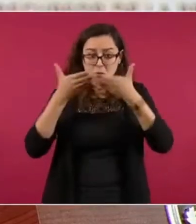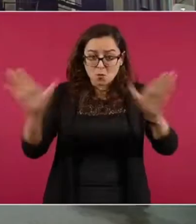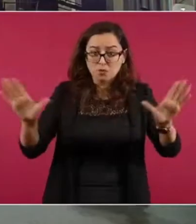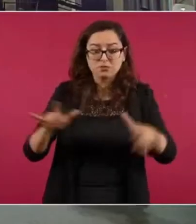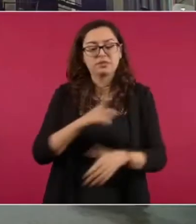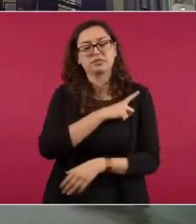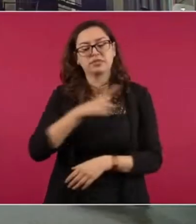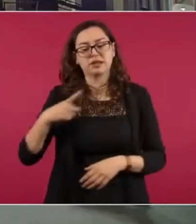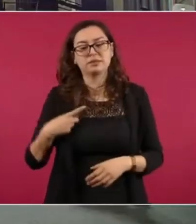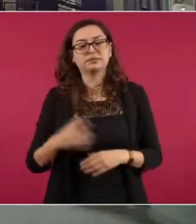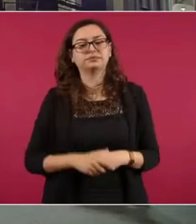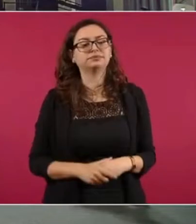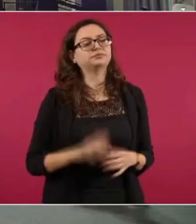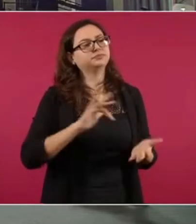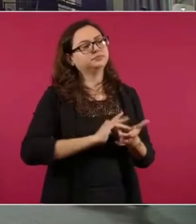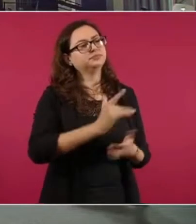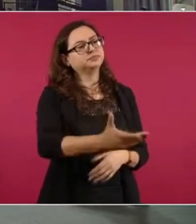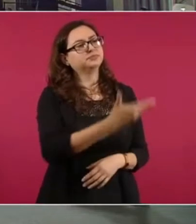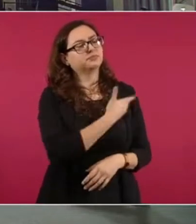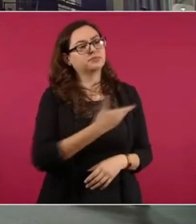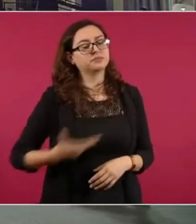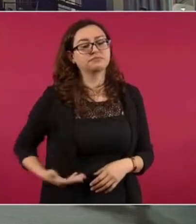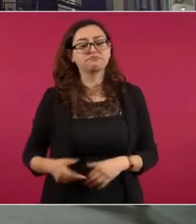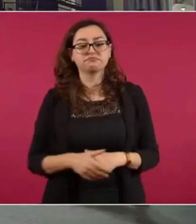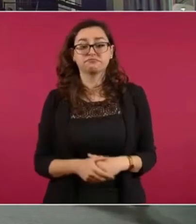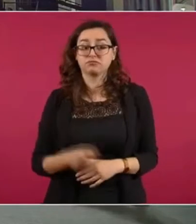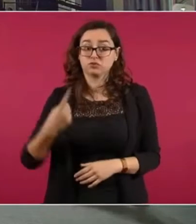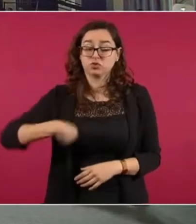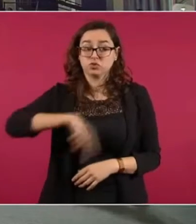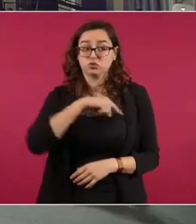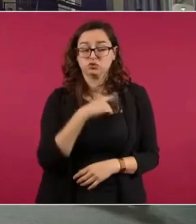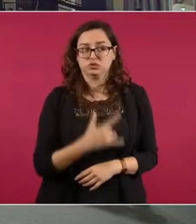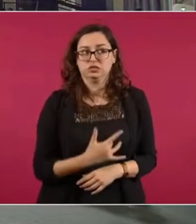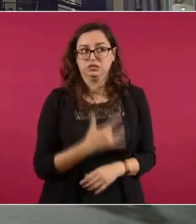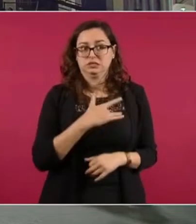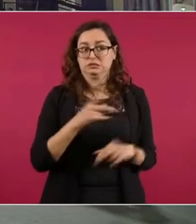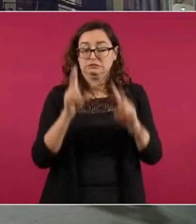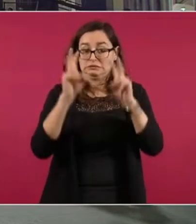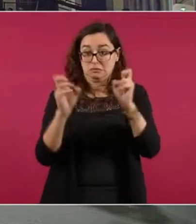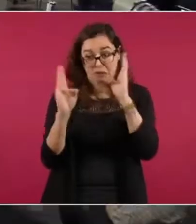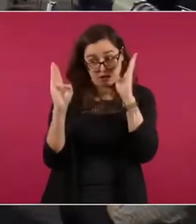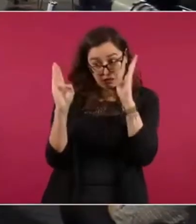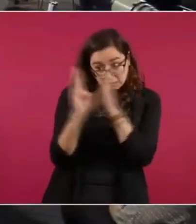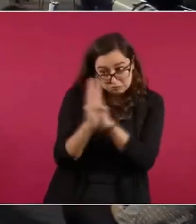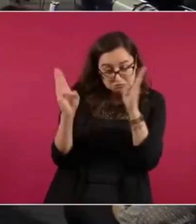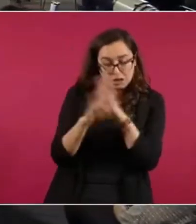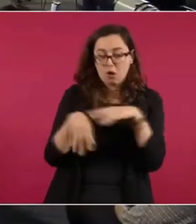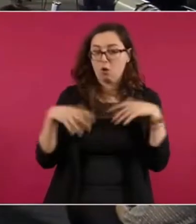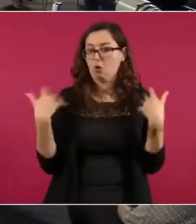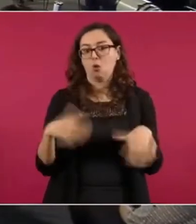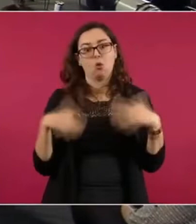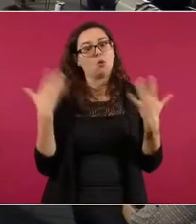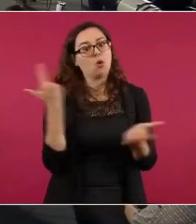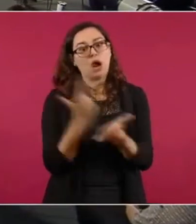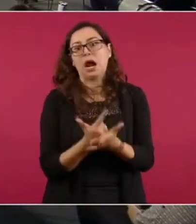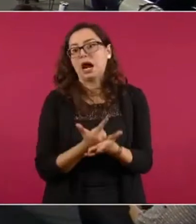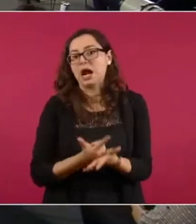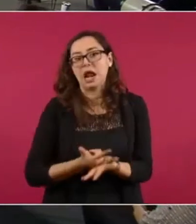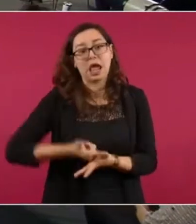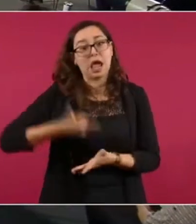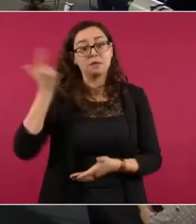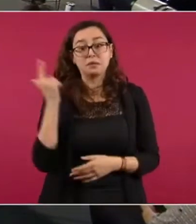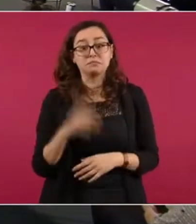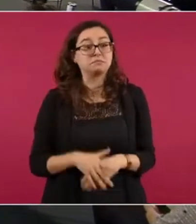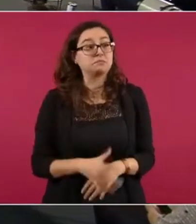gracias, presidente. A nosotros nos pareció gravísimo el tema del espionaje, por eso justamente es que lo trajimos a este espacio. Lamento que